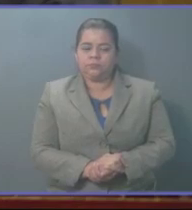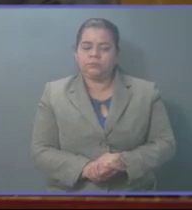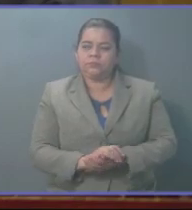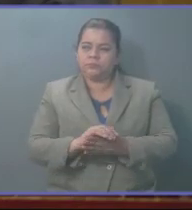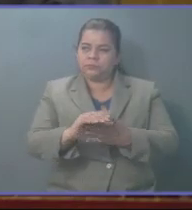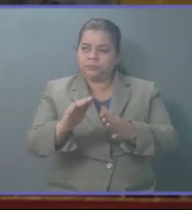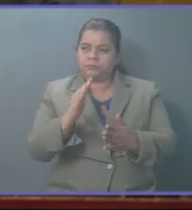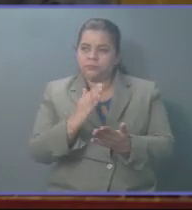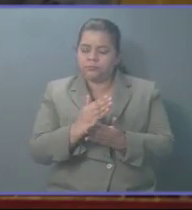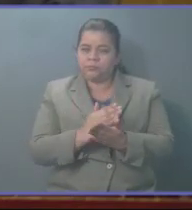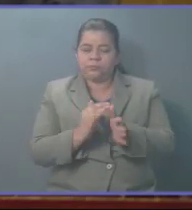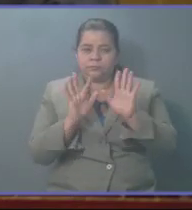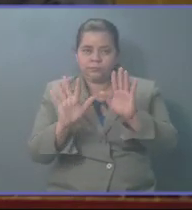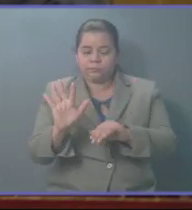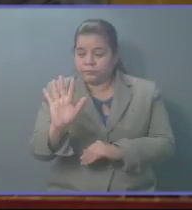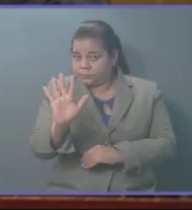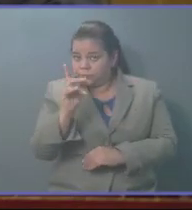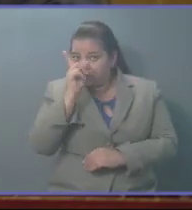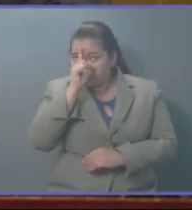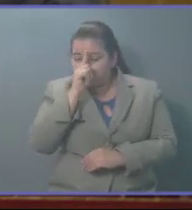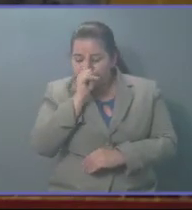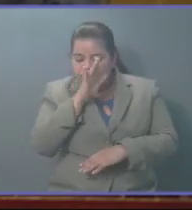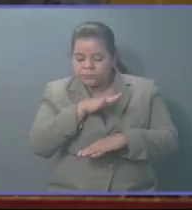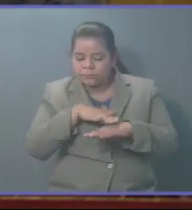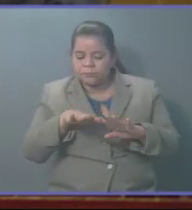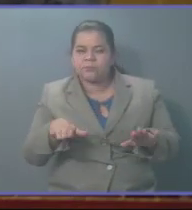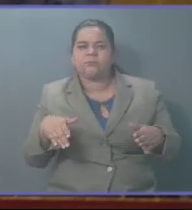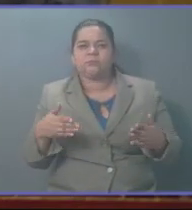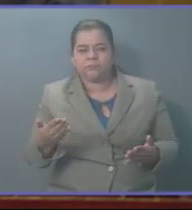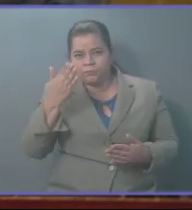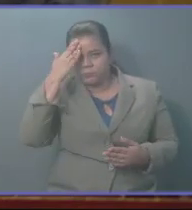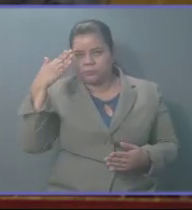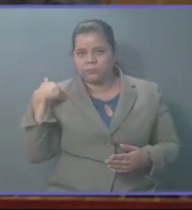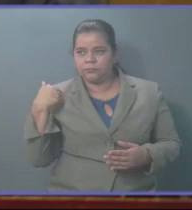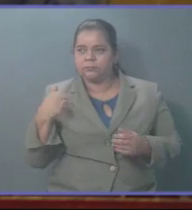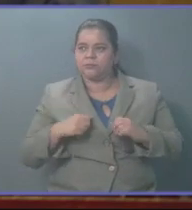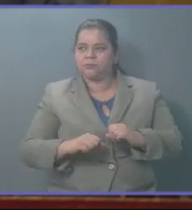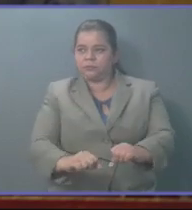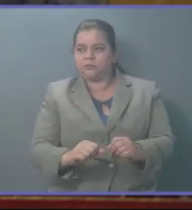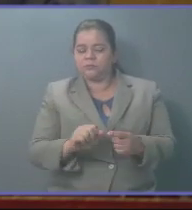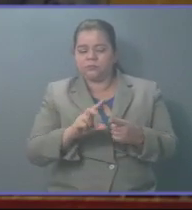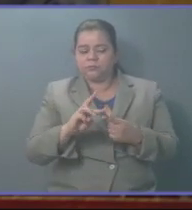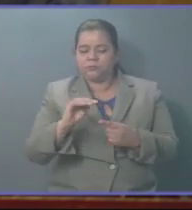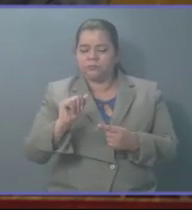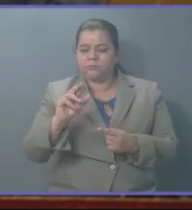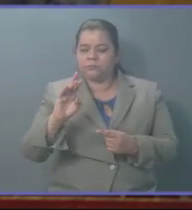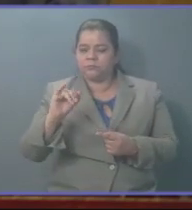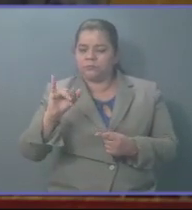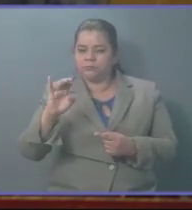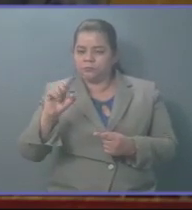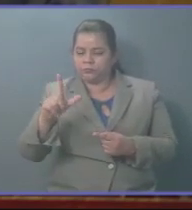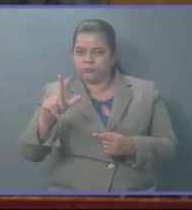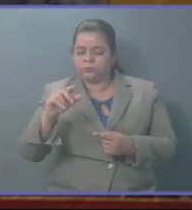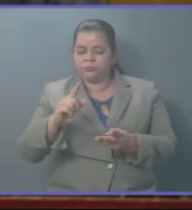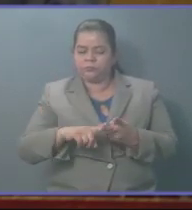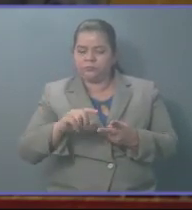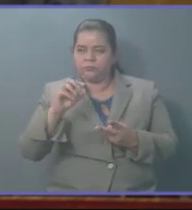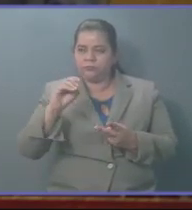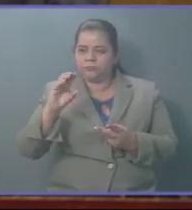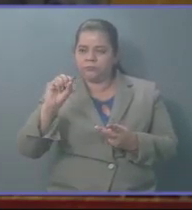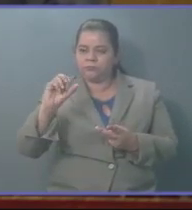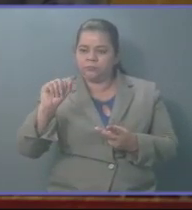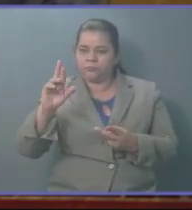Punto 5, minuto de silencio por el fallecimiento de la señora Maricel Rodríguez Hidalgo, del señor